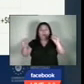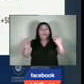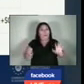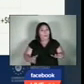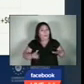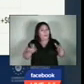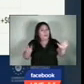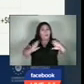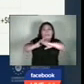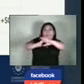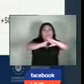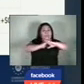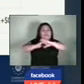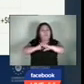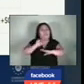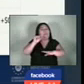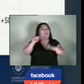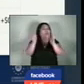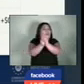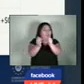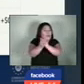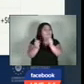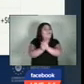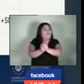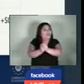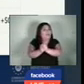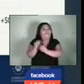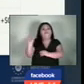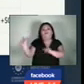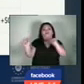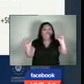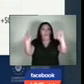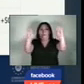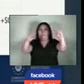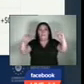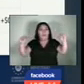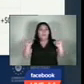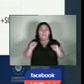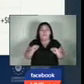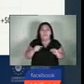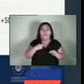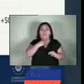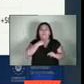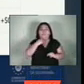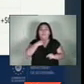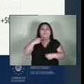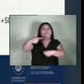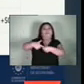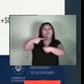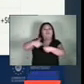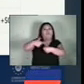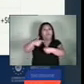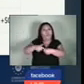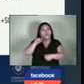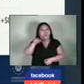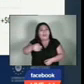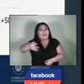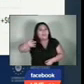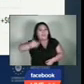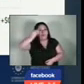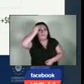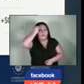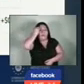esto no suceda estos conflictos como les decía entró crean y rusia que sigue afectando los precios del petróleo por eso es importante seguir estas noticias